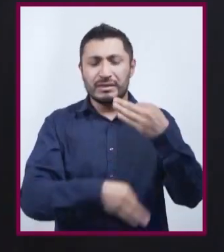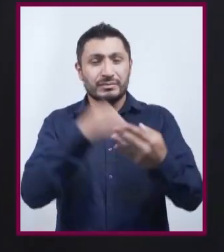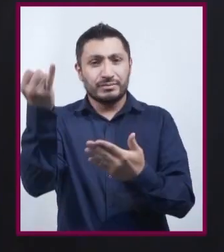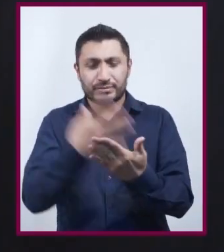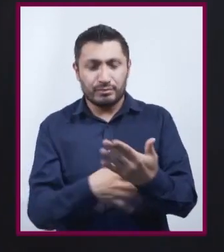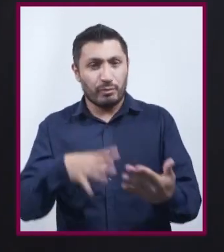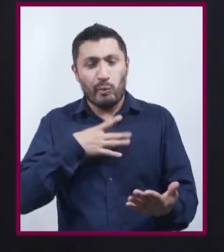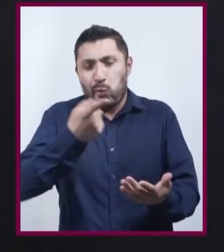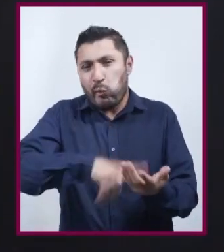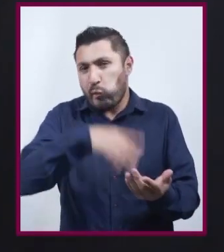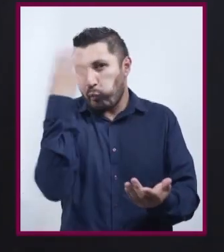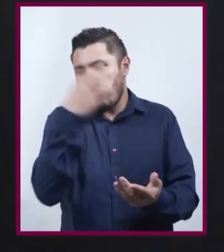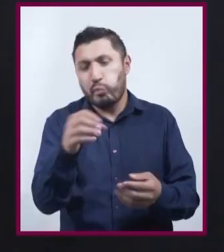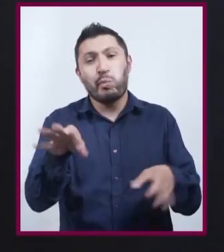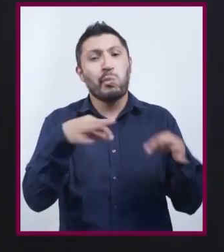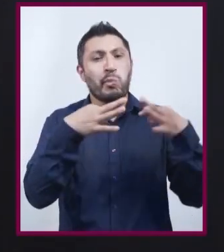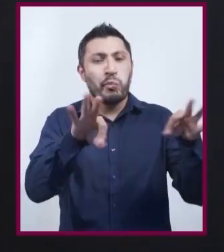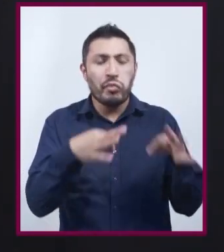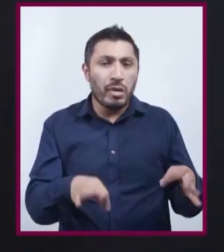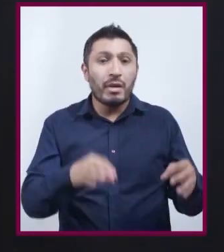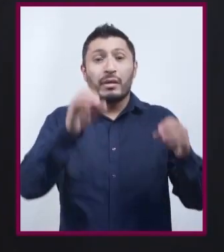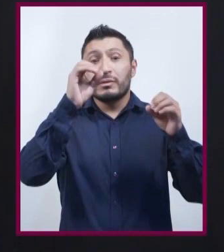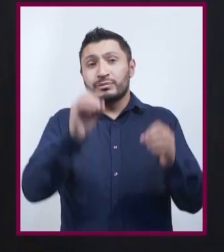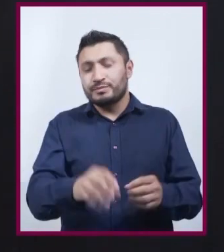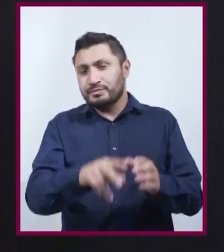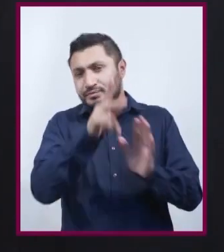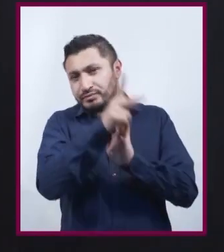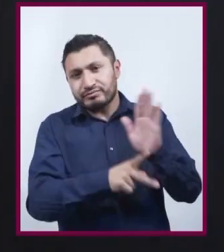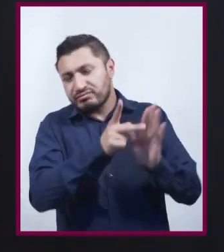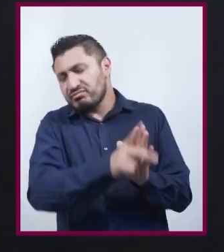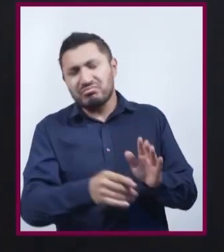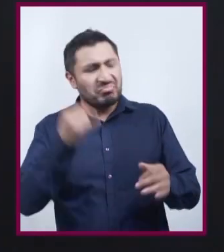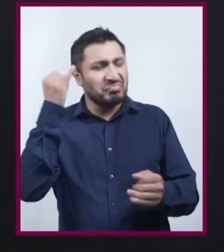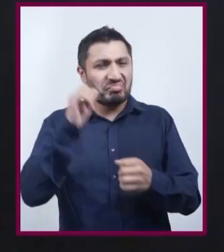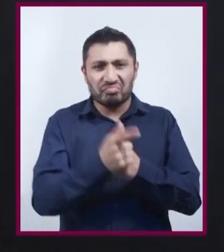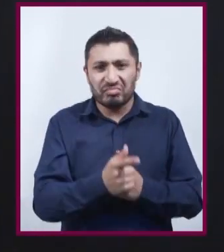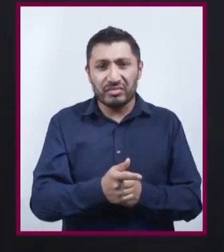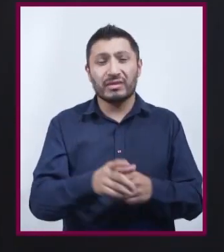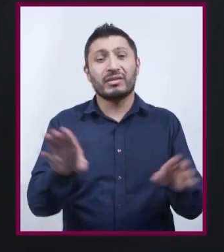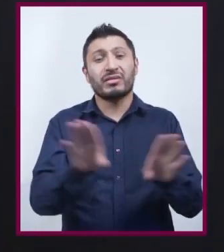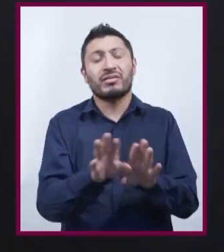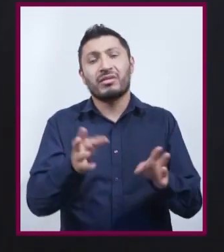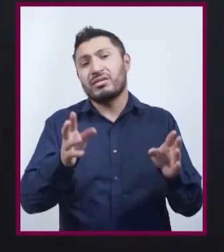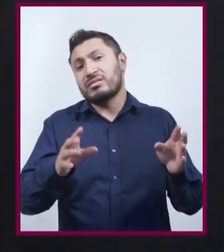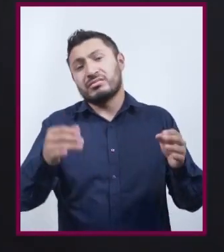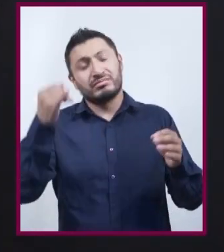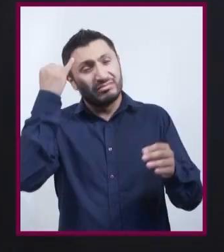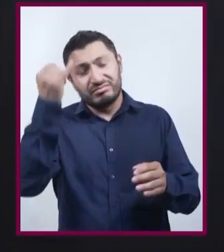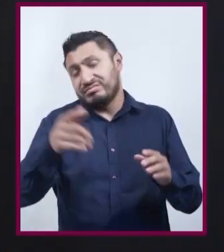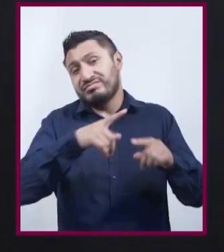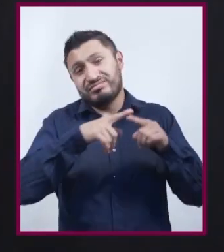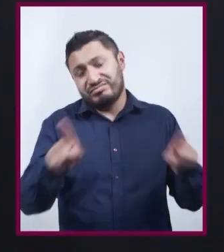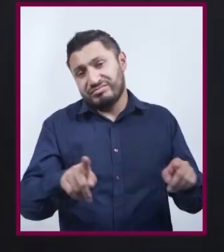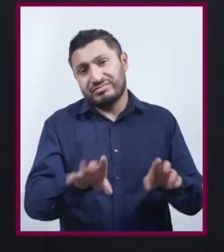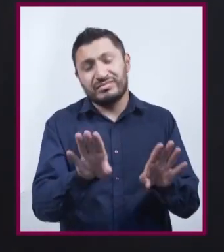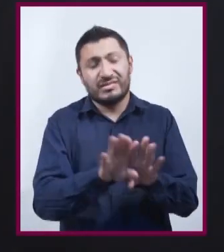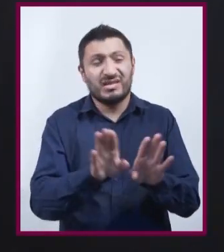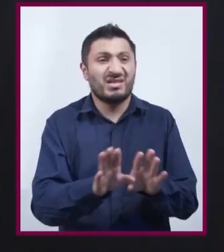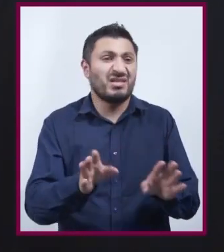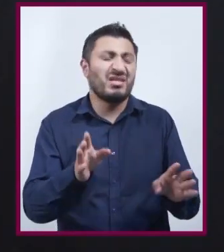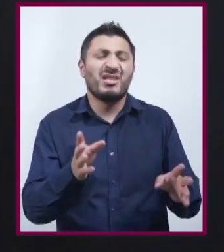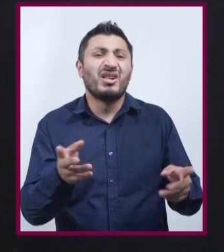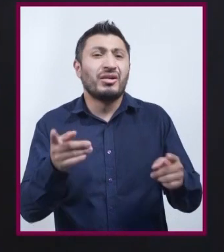que toda imagen, ya sea una fotografía, un documental o una película de ficción, es una reconstrucción,